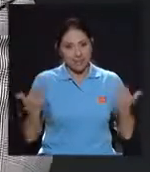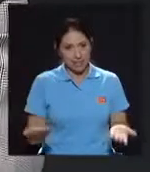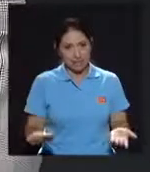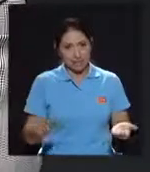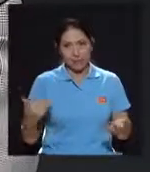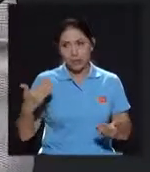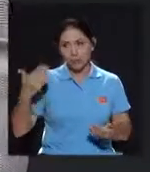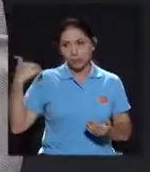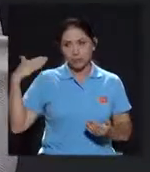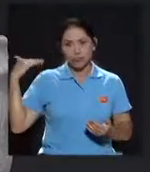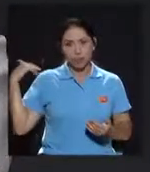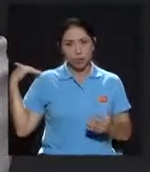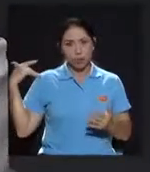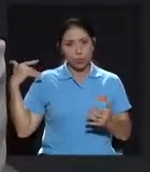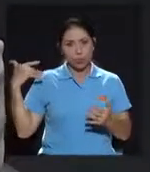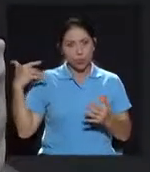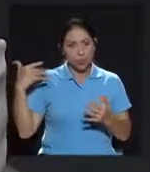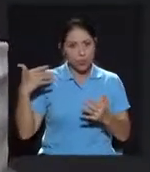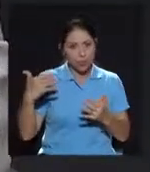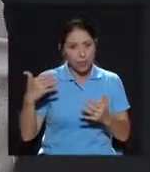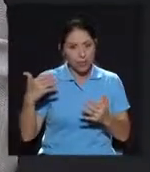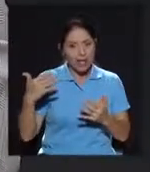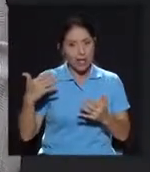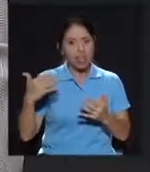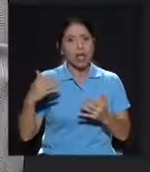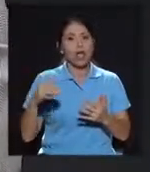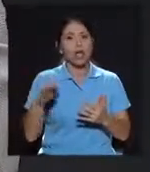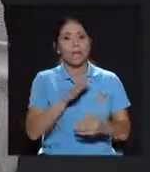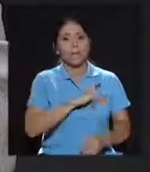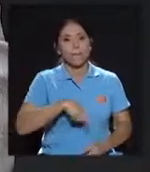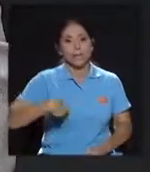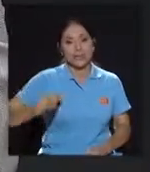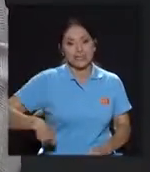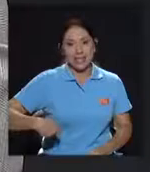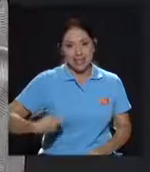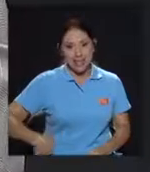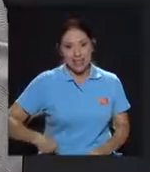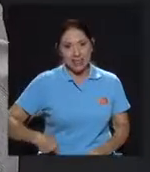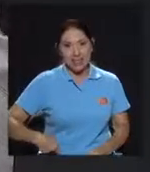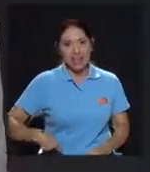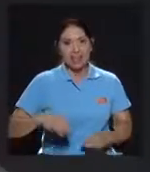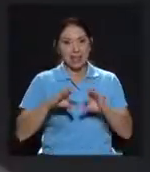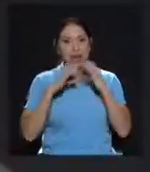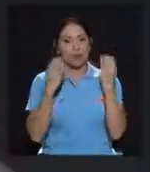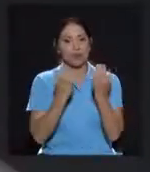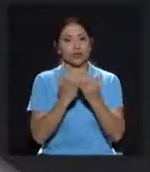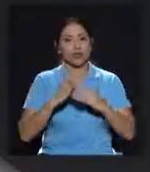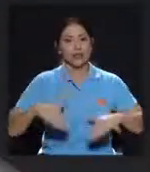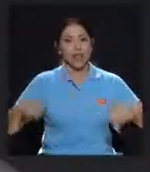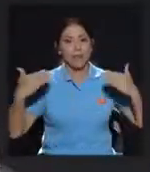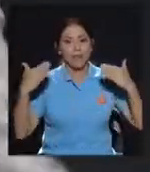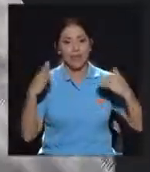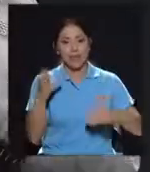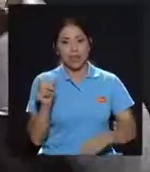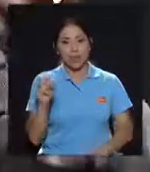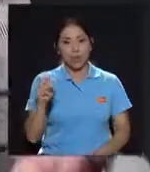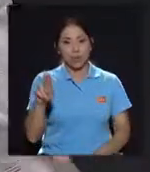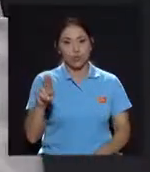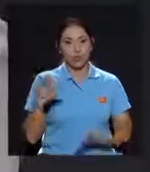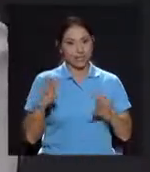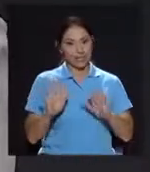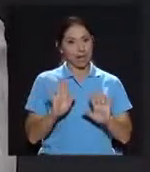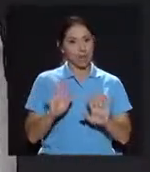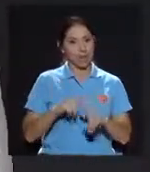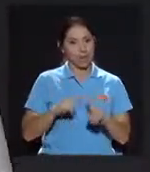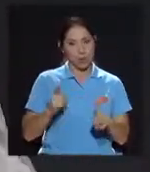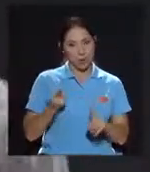venido siendo acaba de dejar el rol como presidente de la comisión de ambiente de las naciones unidas en el marco del cual